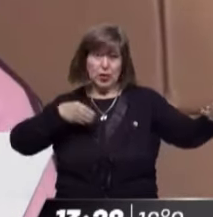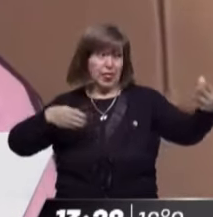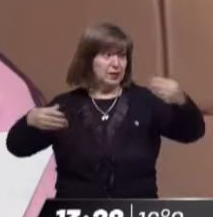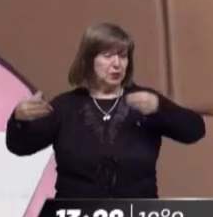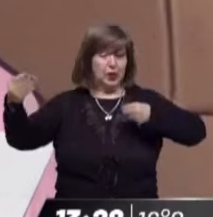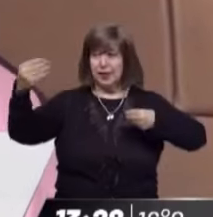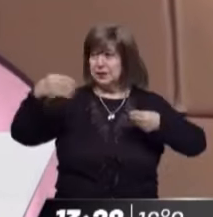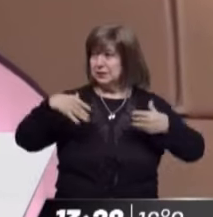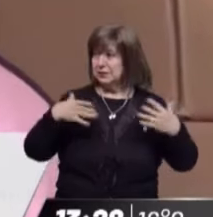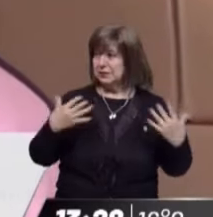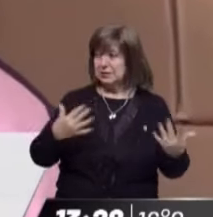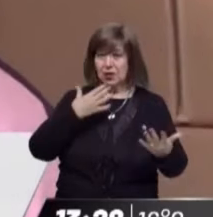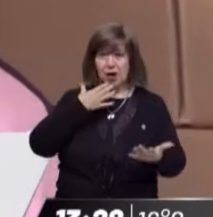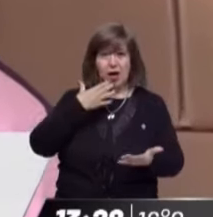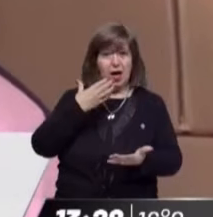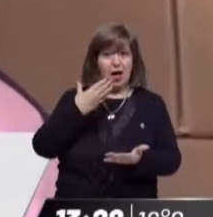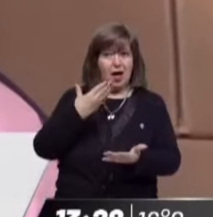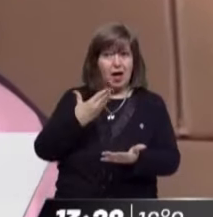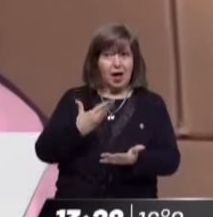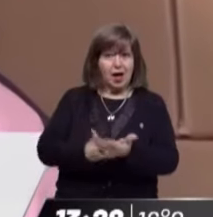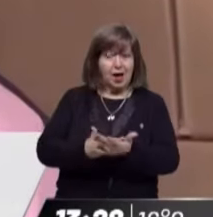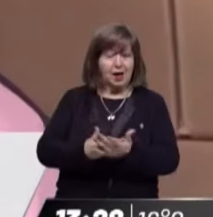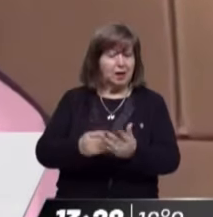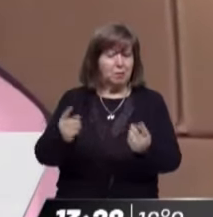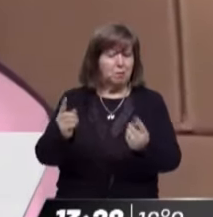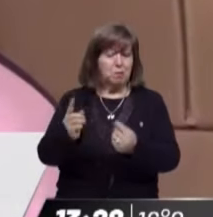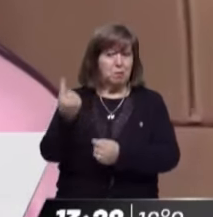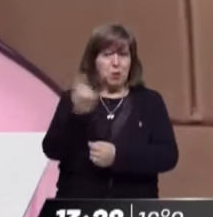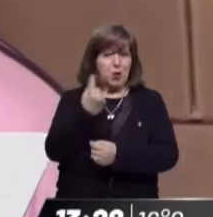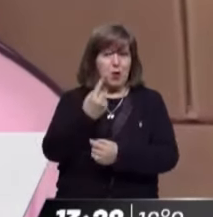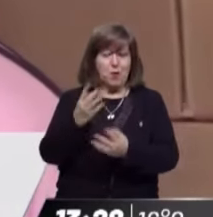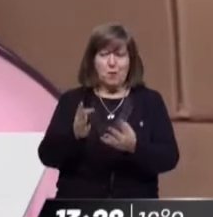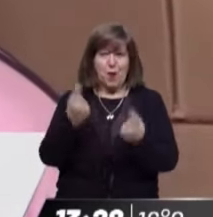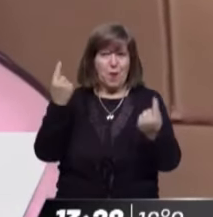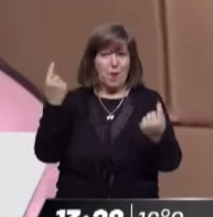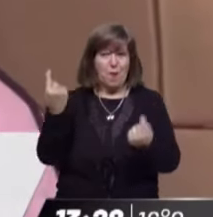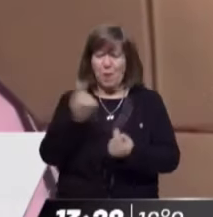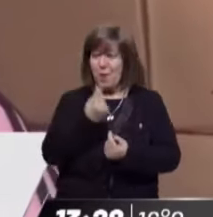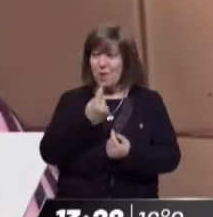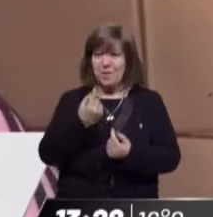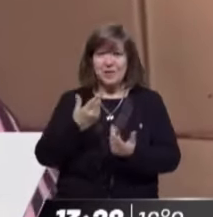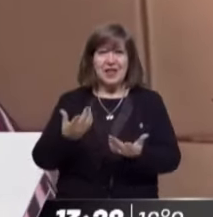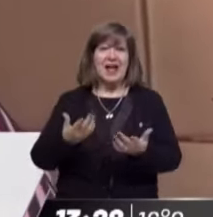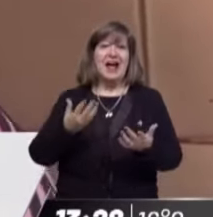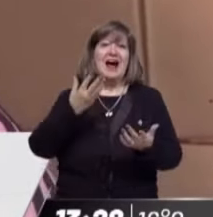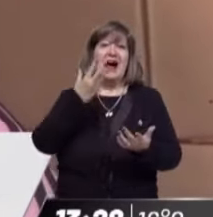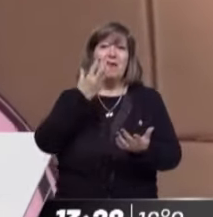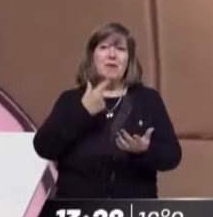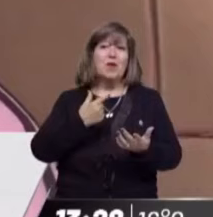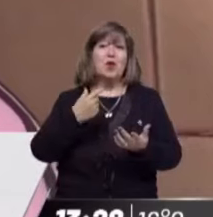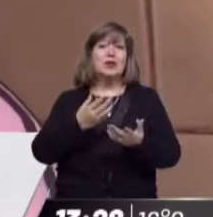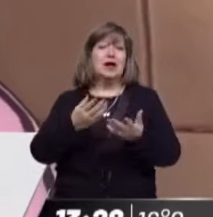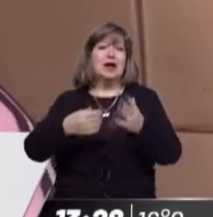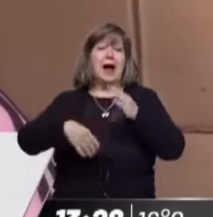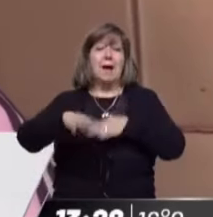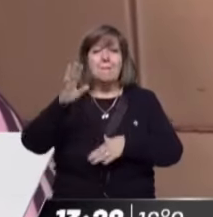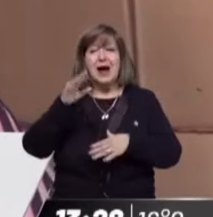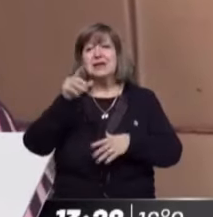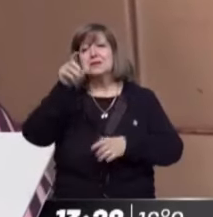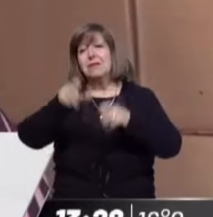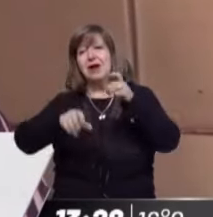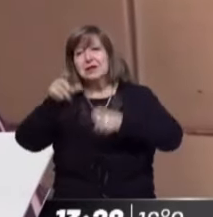tan tan inmenso eh Nosotros queremos hacer muchas cosas a nosotros Nos gustaría ayudar a todo el mundo a todo el mundo